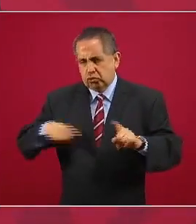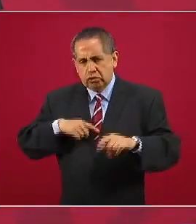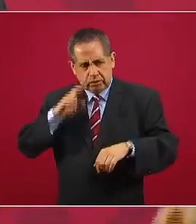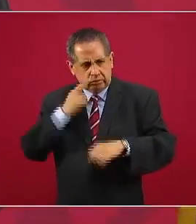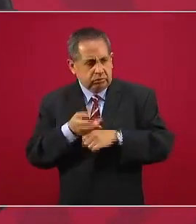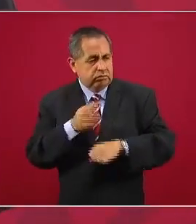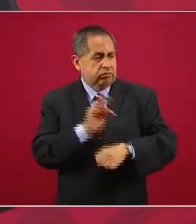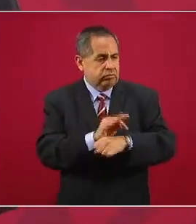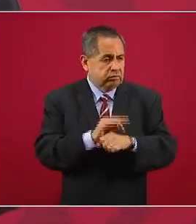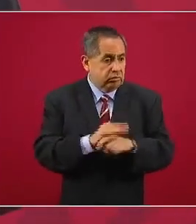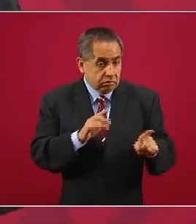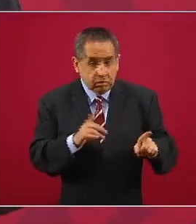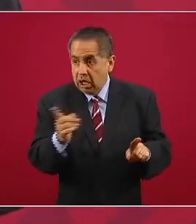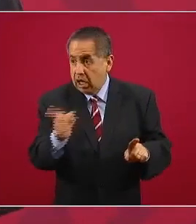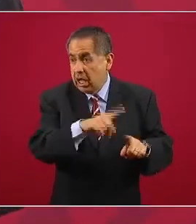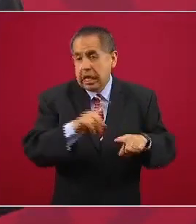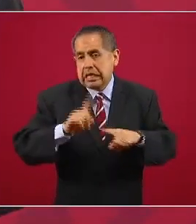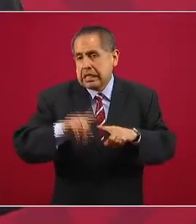amenazado.